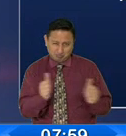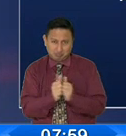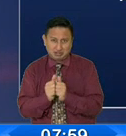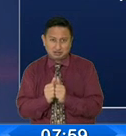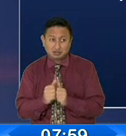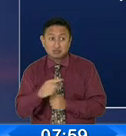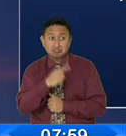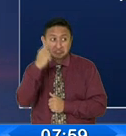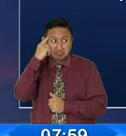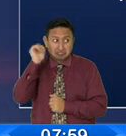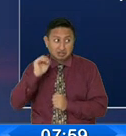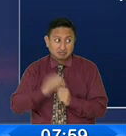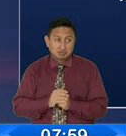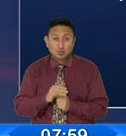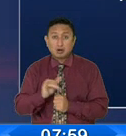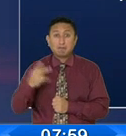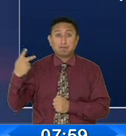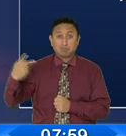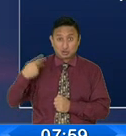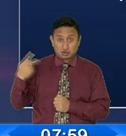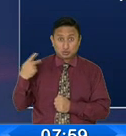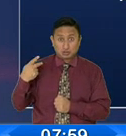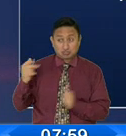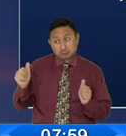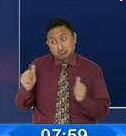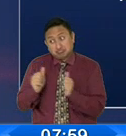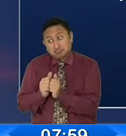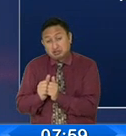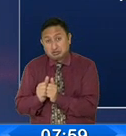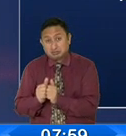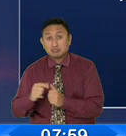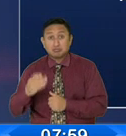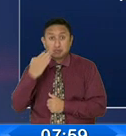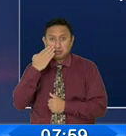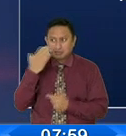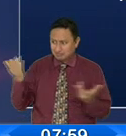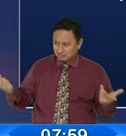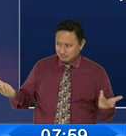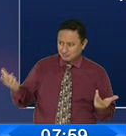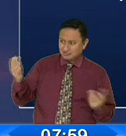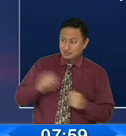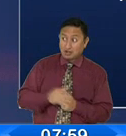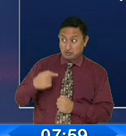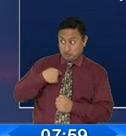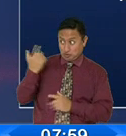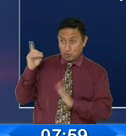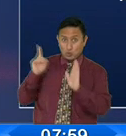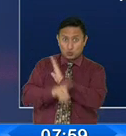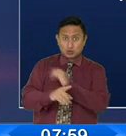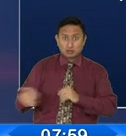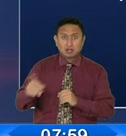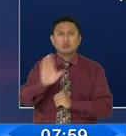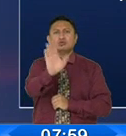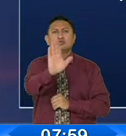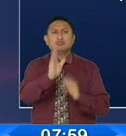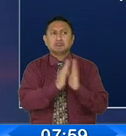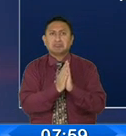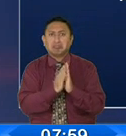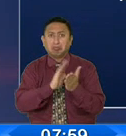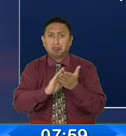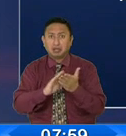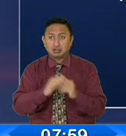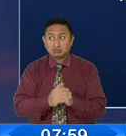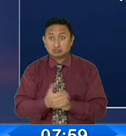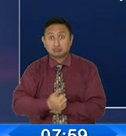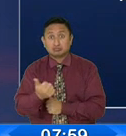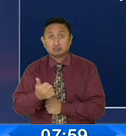sé, como una prepago o algo así. Entonces mi mamá le dijo que le iba a denunciar y él suplicó que no, porque el señor